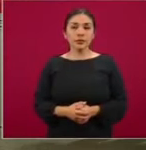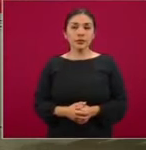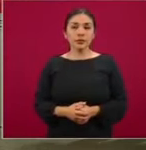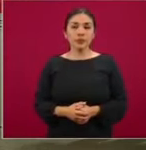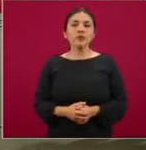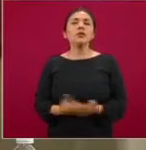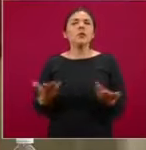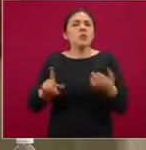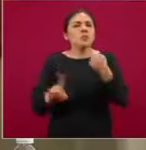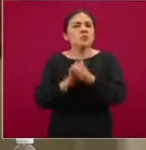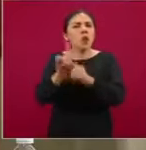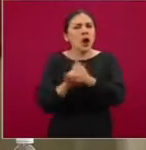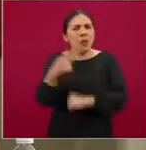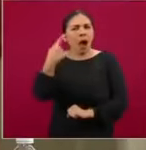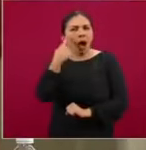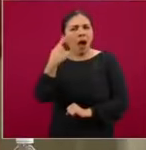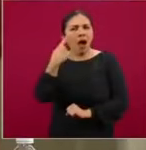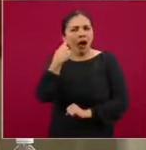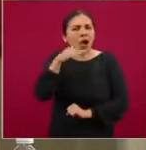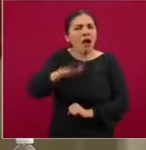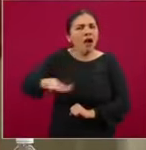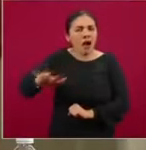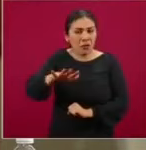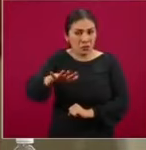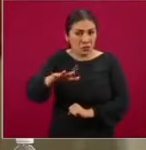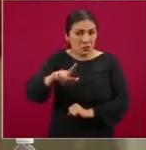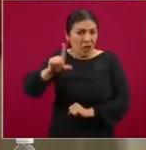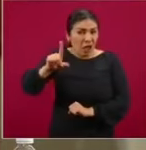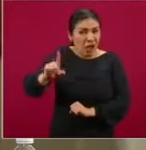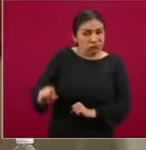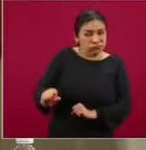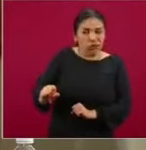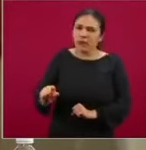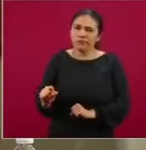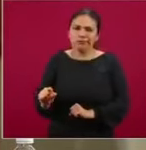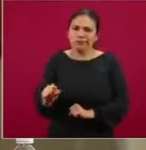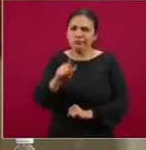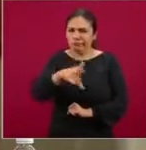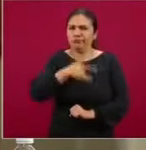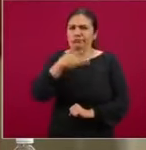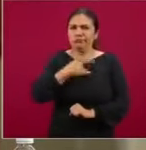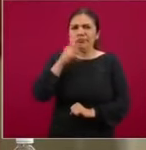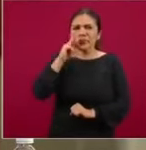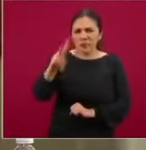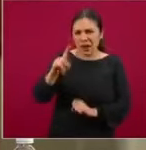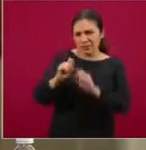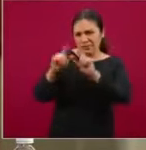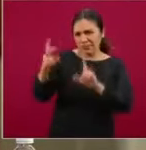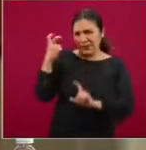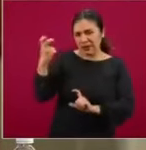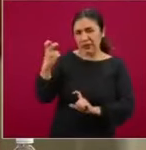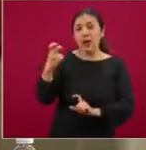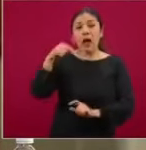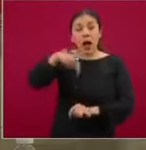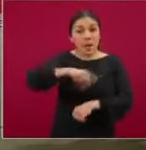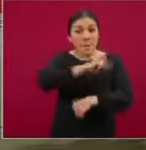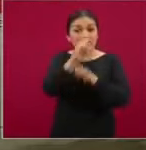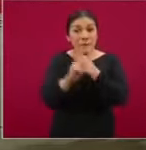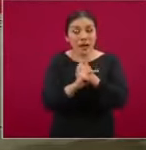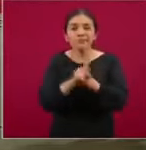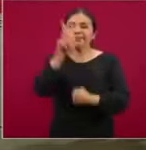Como la problemática que enfrentamos no es menor, como ustedes reconocen en esta diapositiva, nuestro